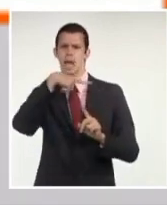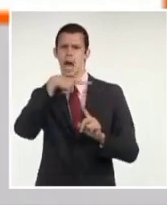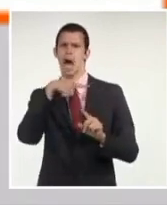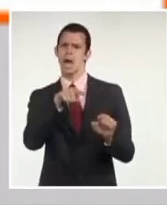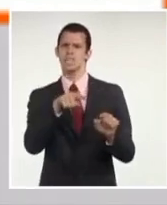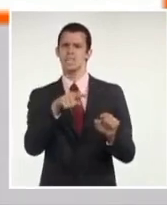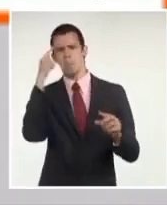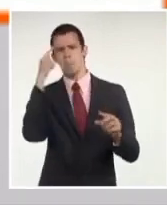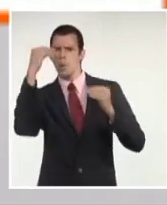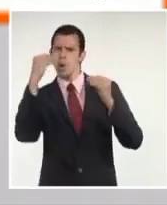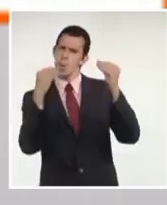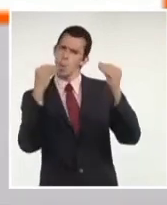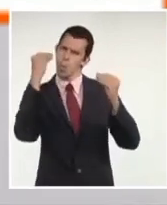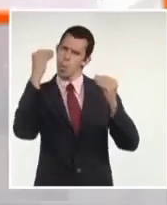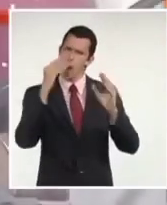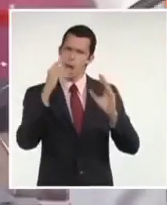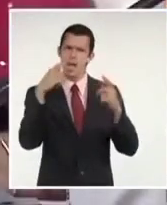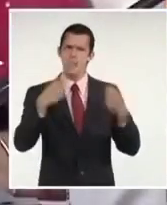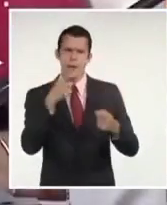la OMS.